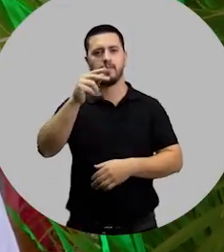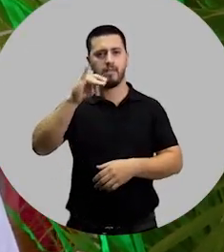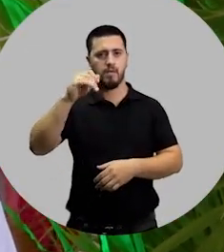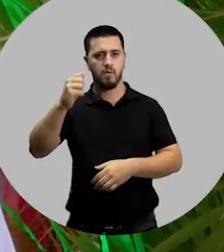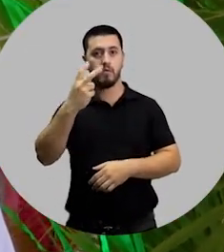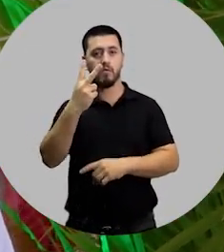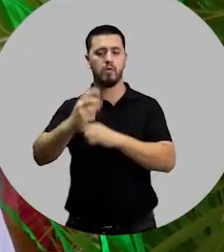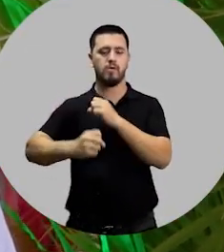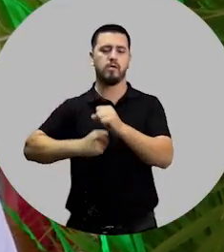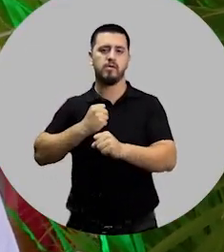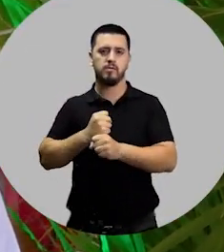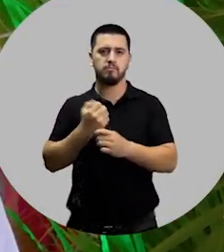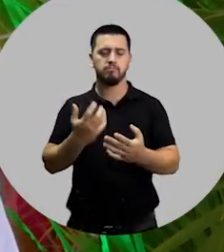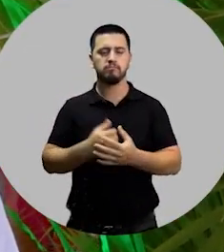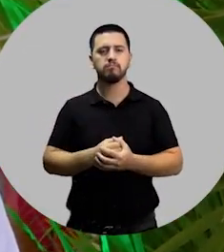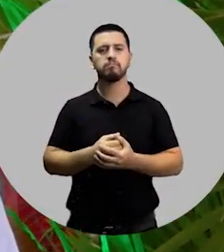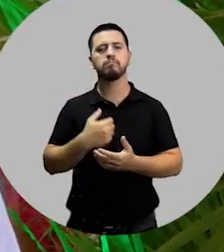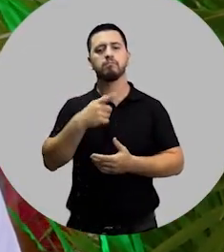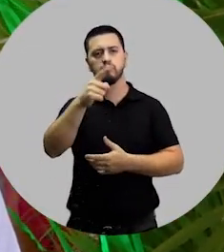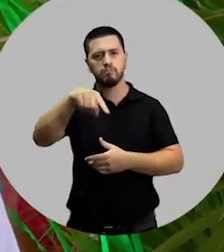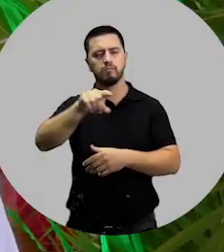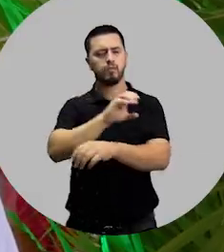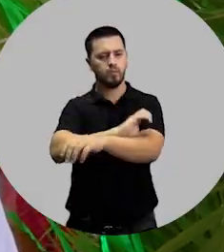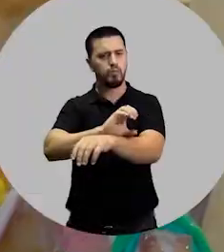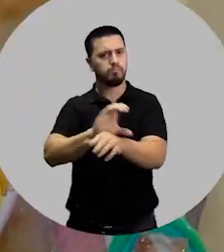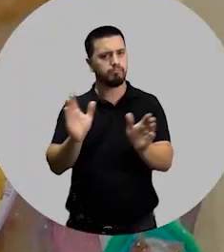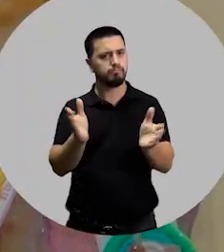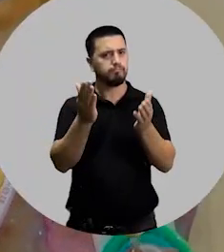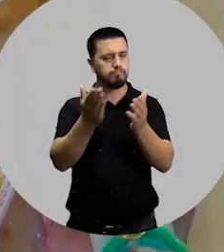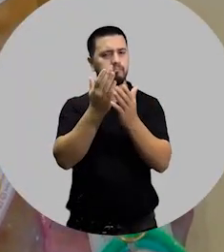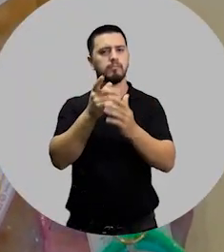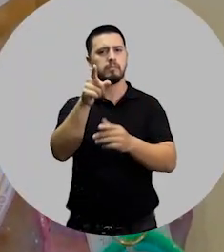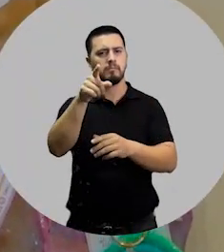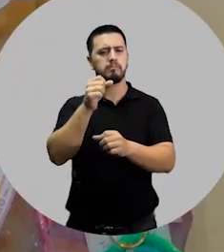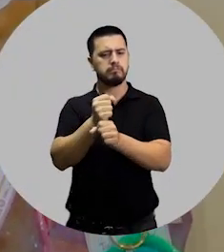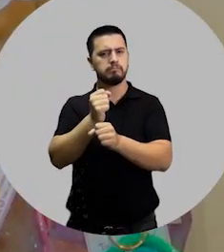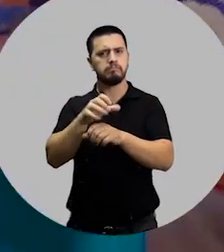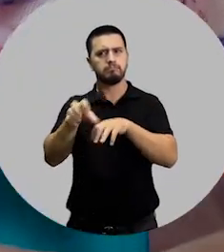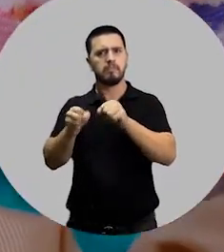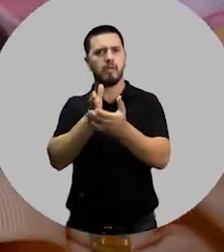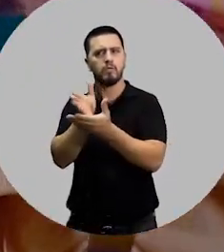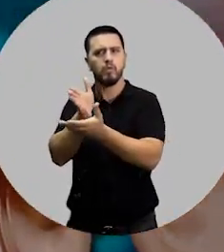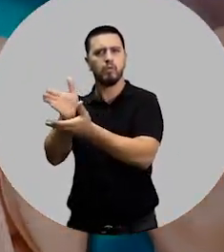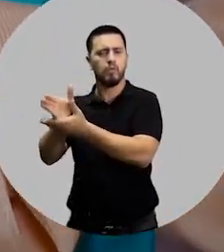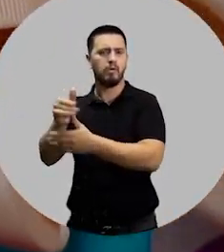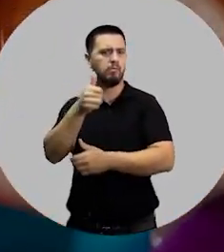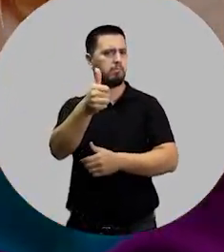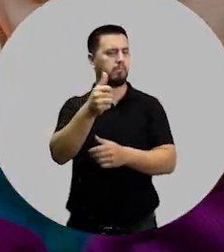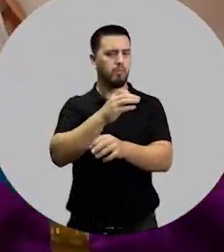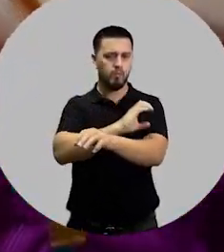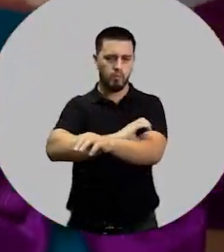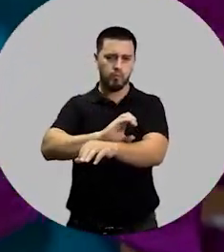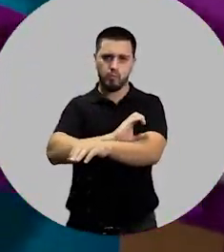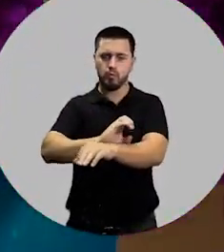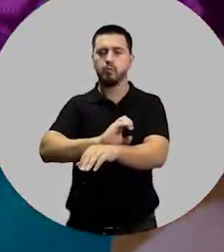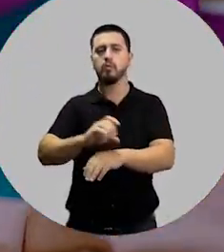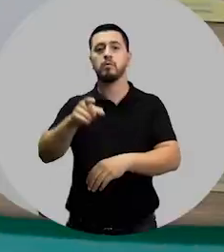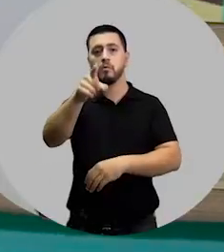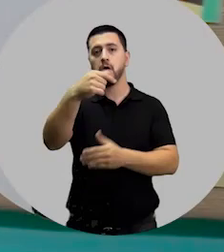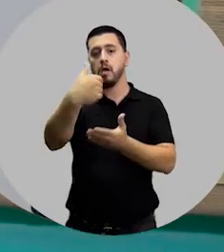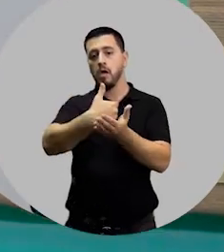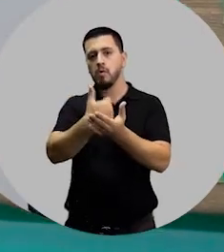Aicuada por los 2 años. Que sigan creciendo, que sigan con lo que están haciendo, porque con su ayuda